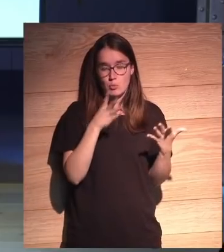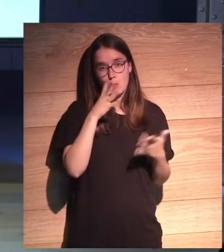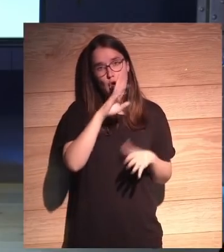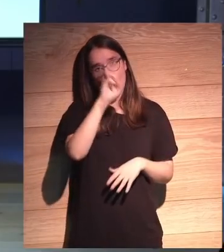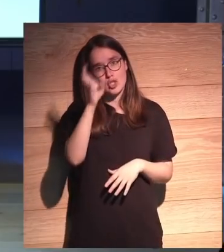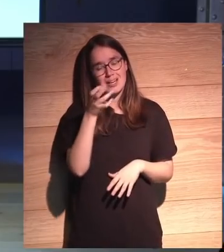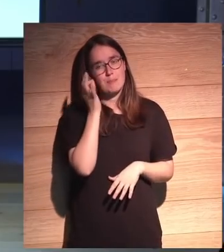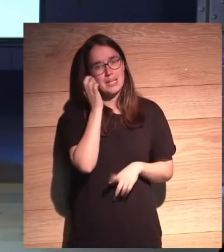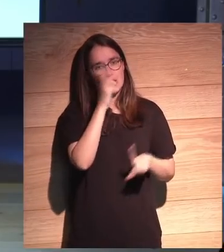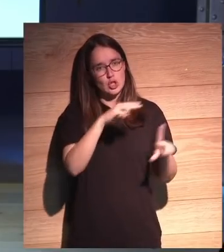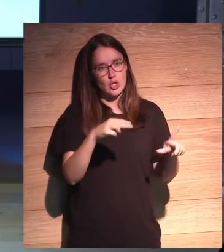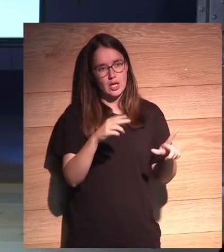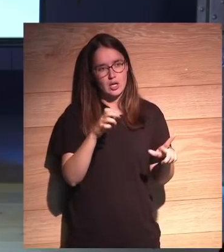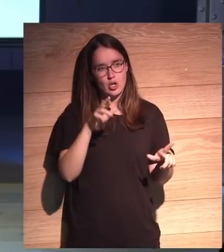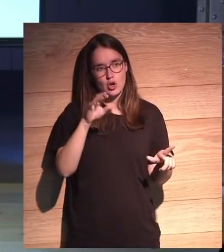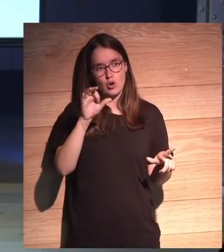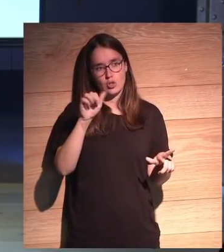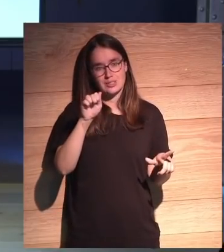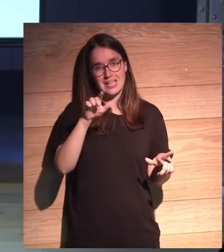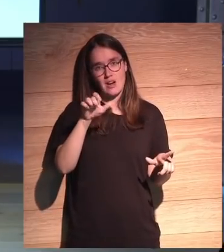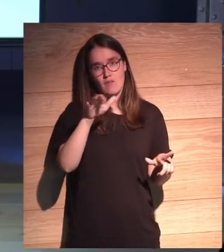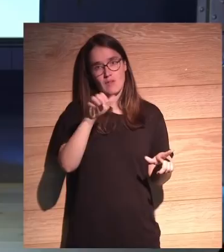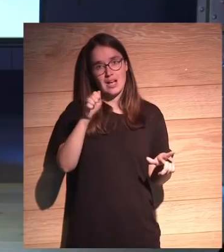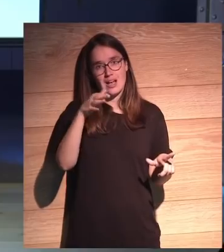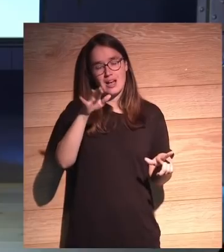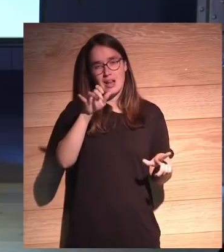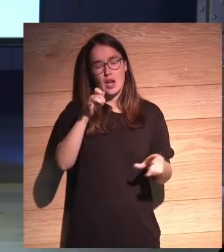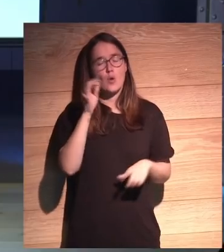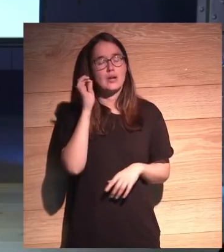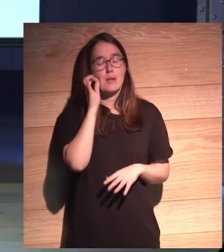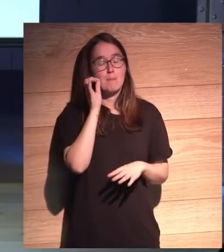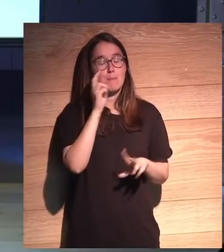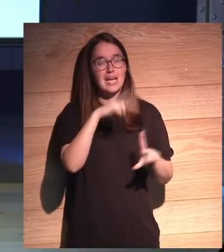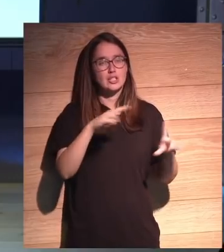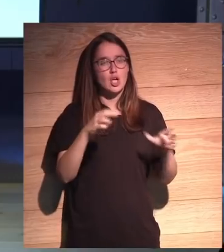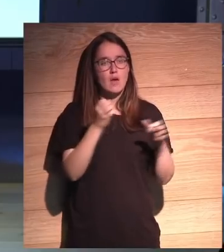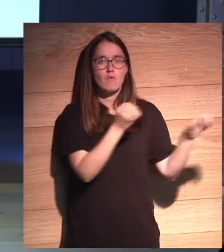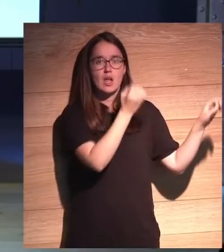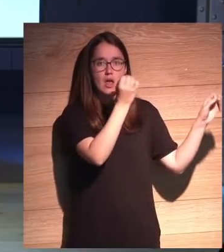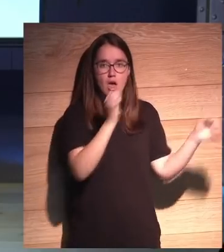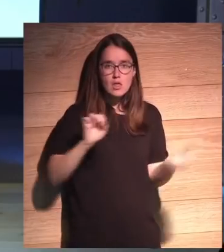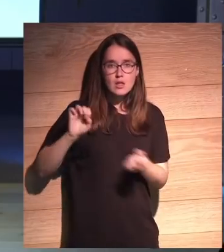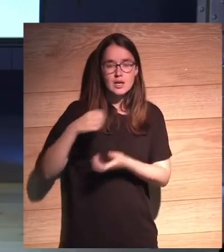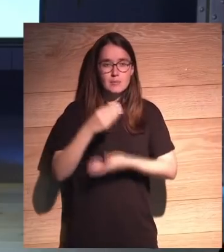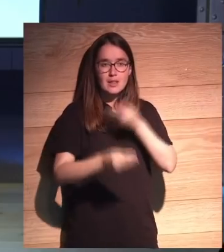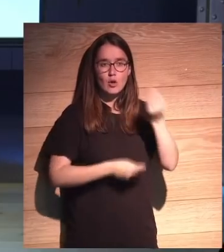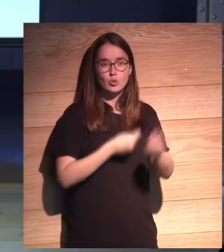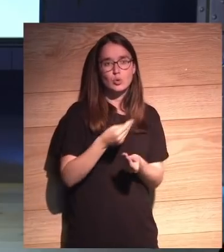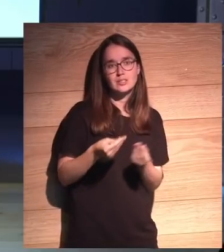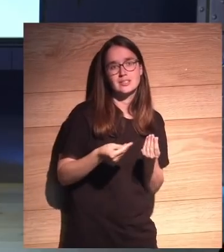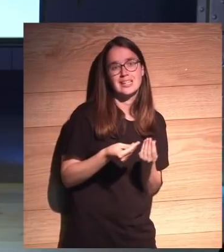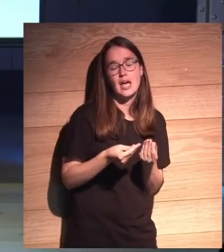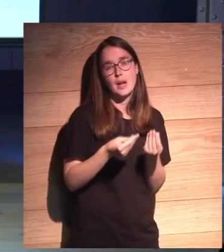otra pintora, Rosalba Carriera, una pintora veneciana, que es la que empieza a utilizar el pastel para